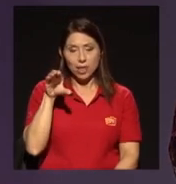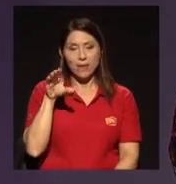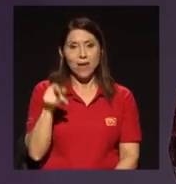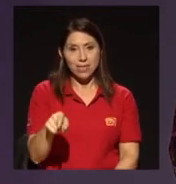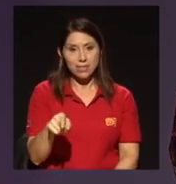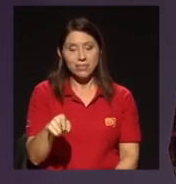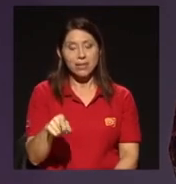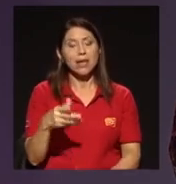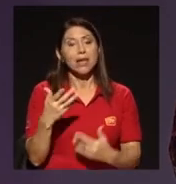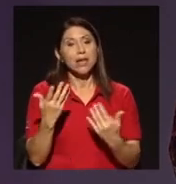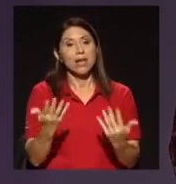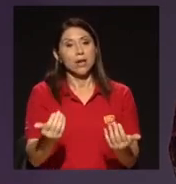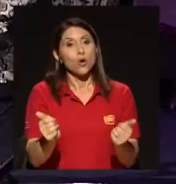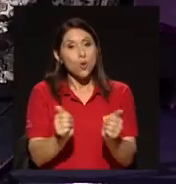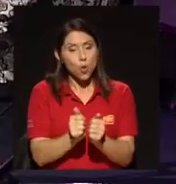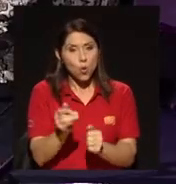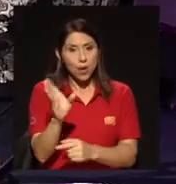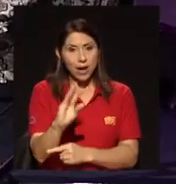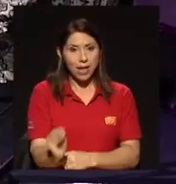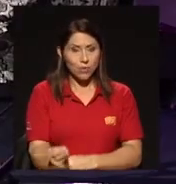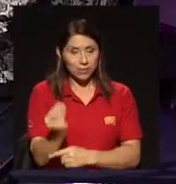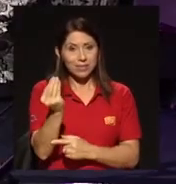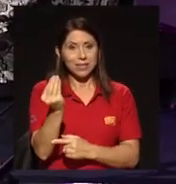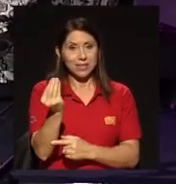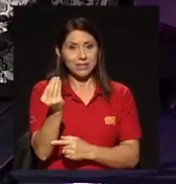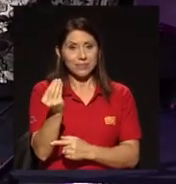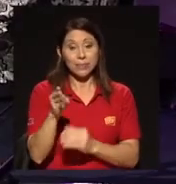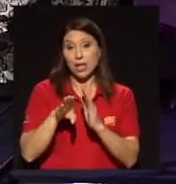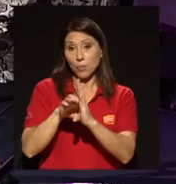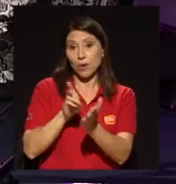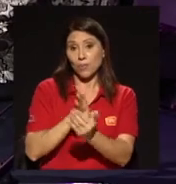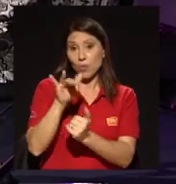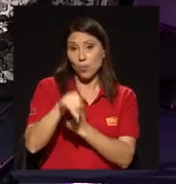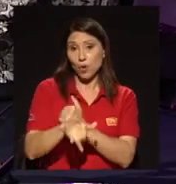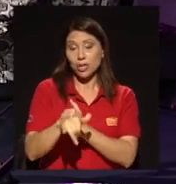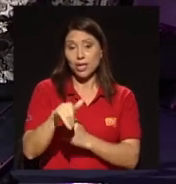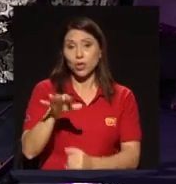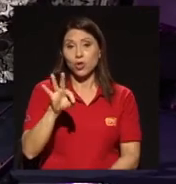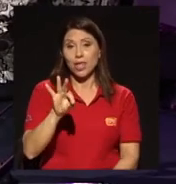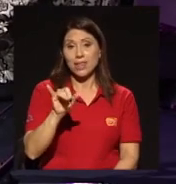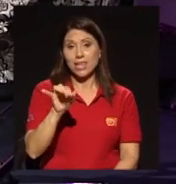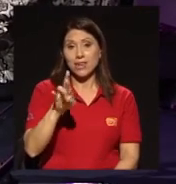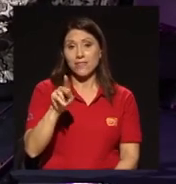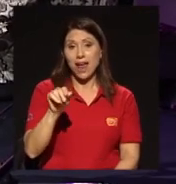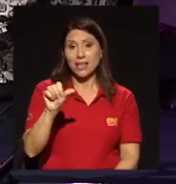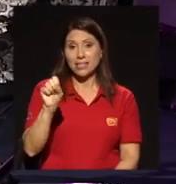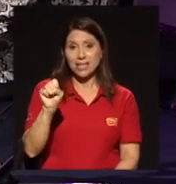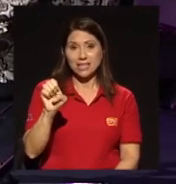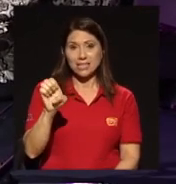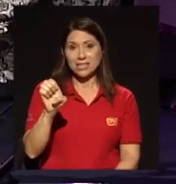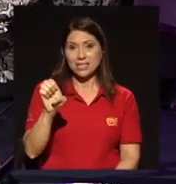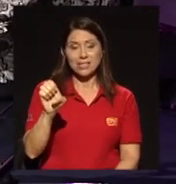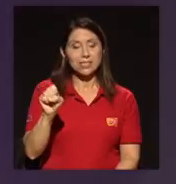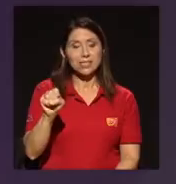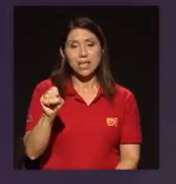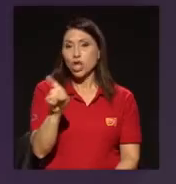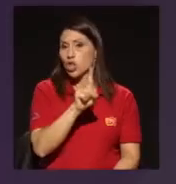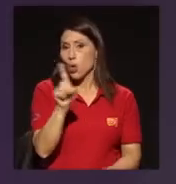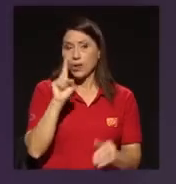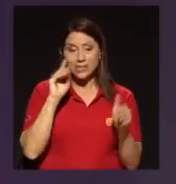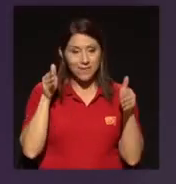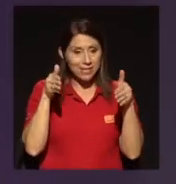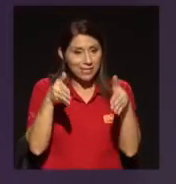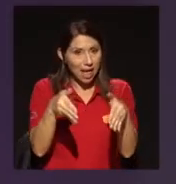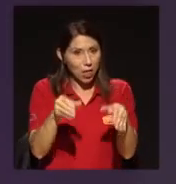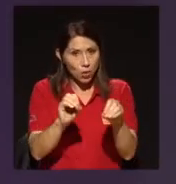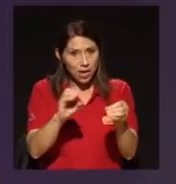Con evidentemente adolescentes, y por ejemplo el proyecto de Tibases no está basado en ningún colegio, fue gestado desde